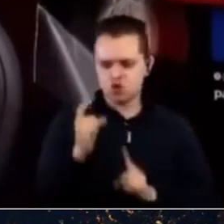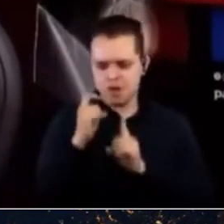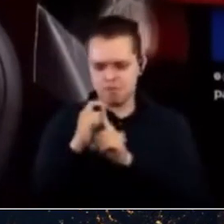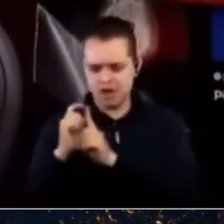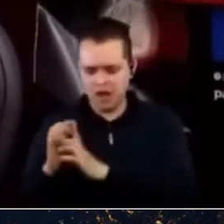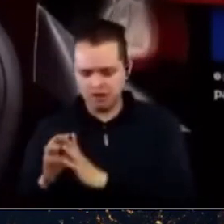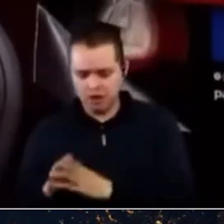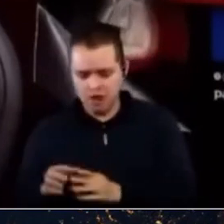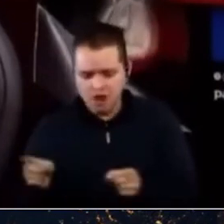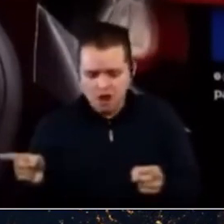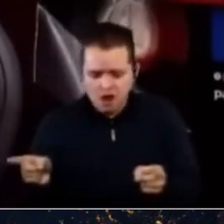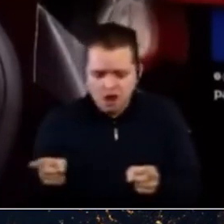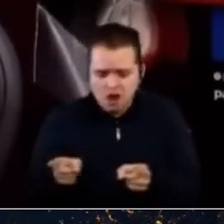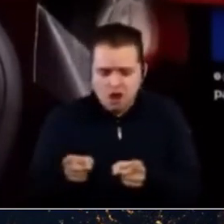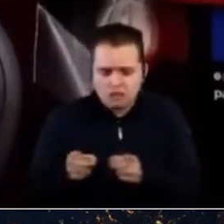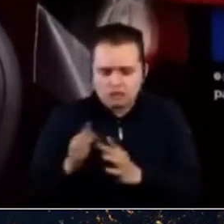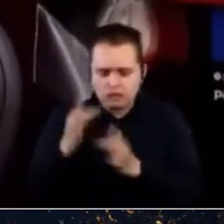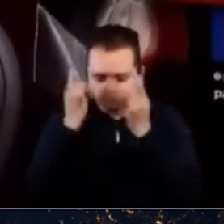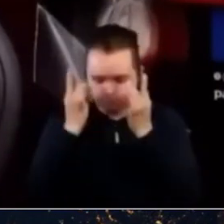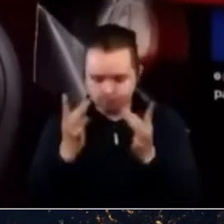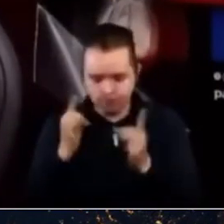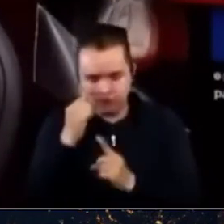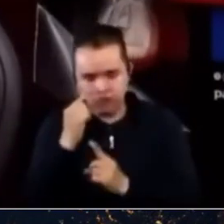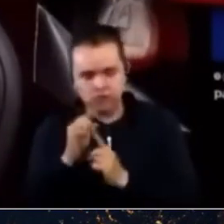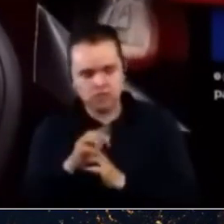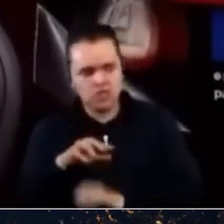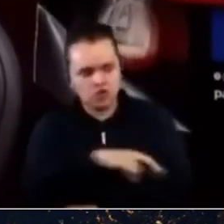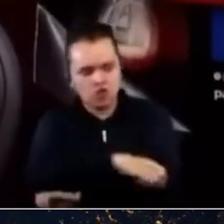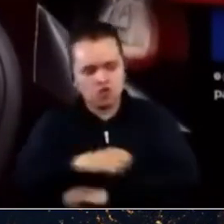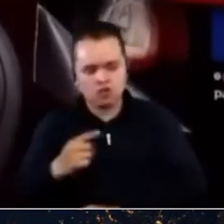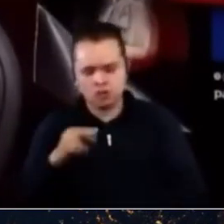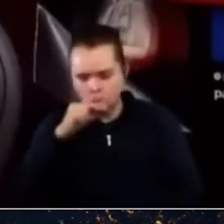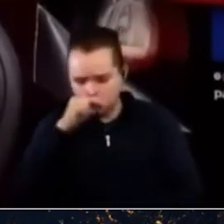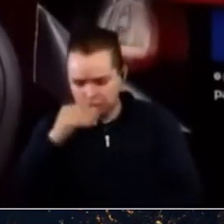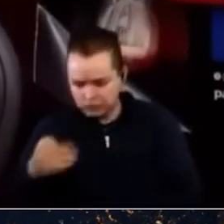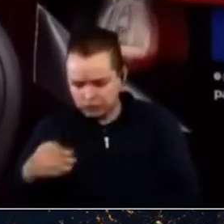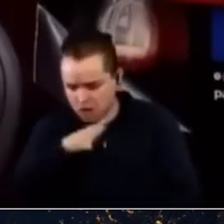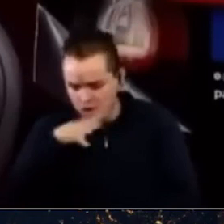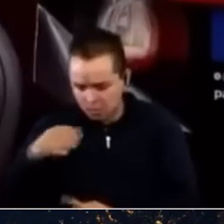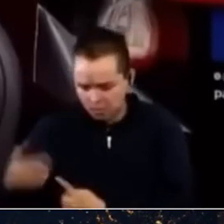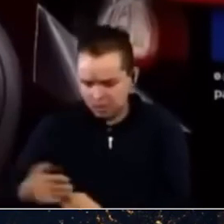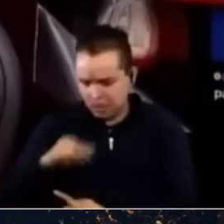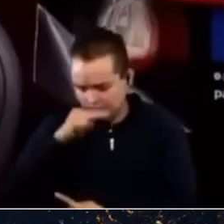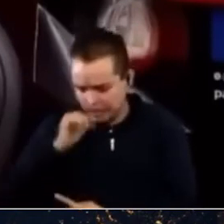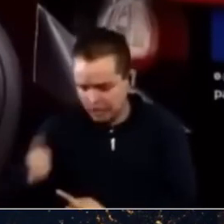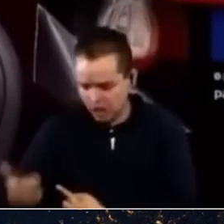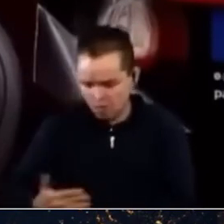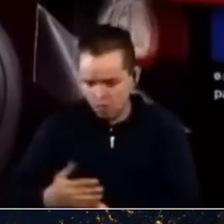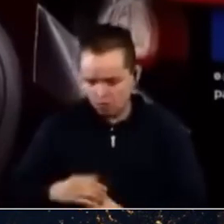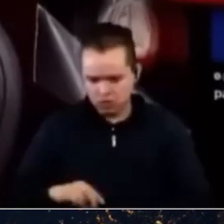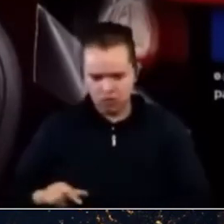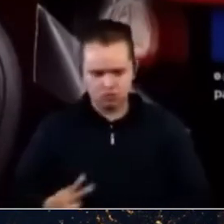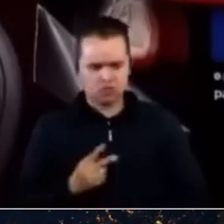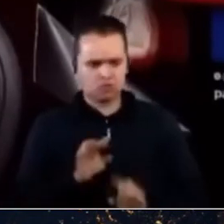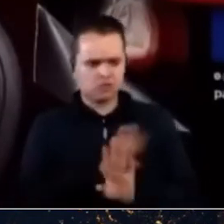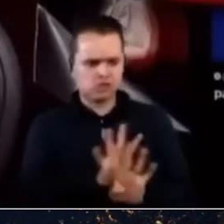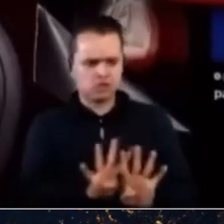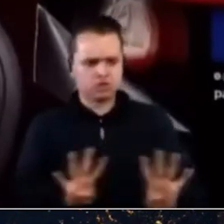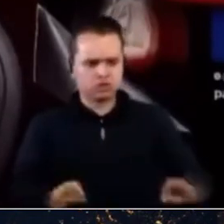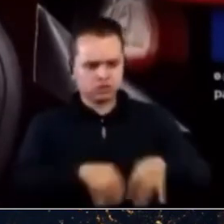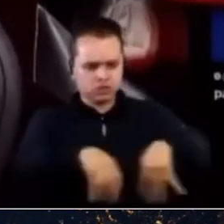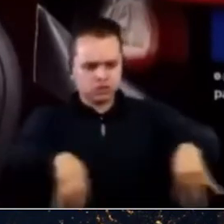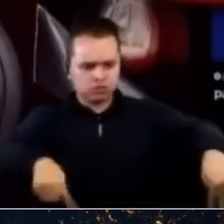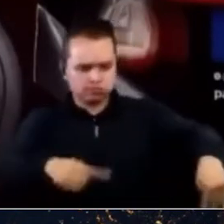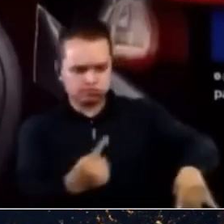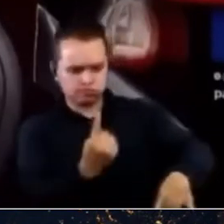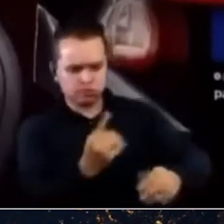que queda escasa ante los horrores de robarse un niño campesino o una niña para ponerla de primero en la línea de fuego